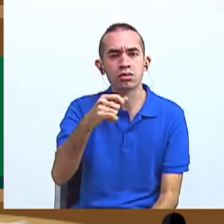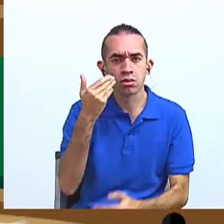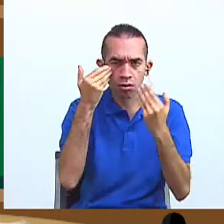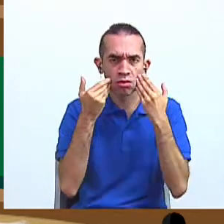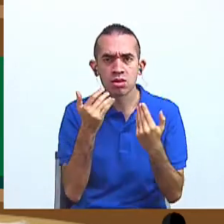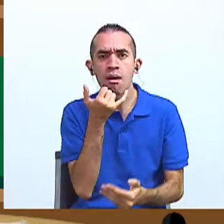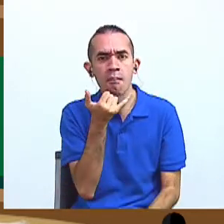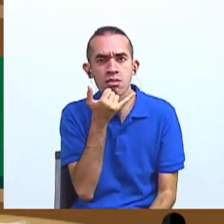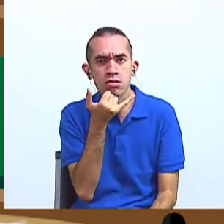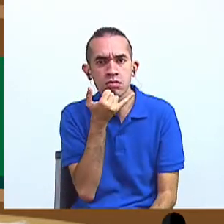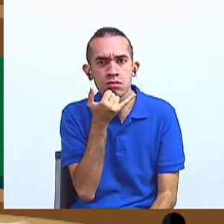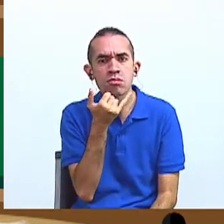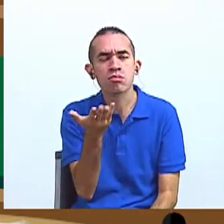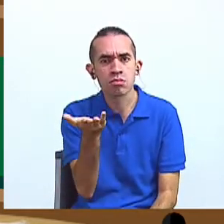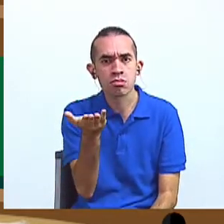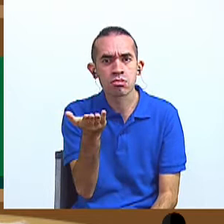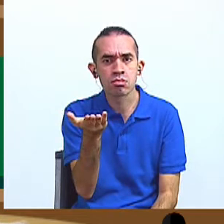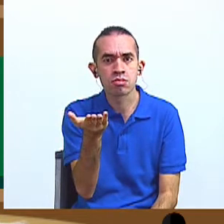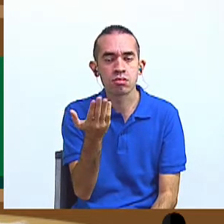pasa?